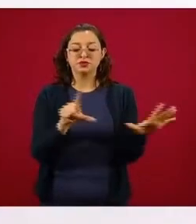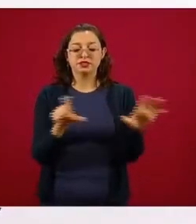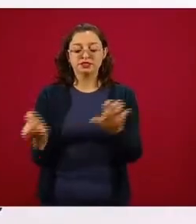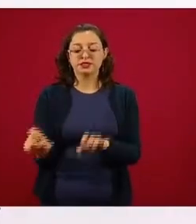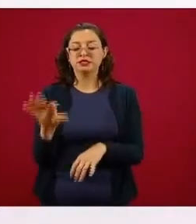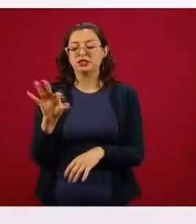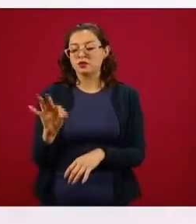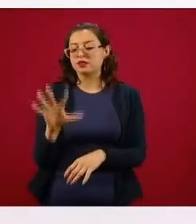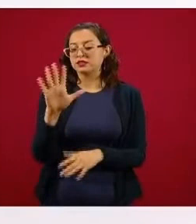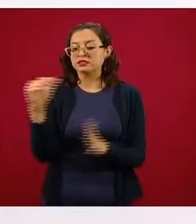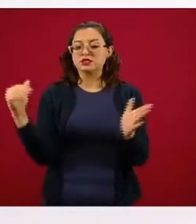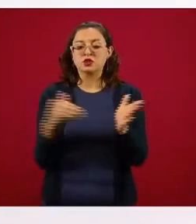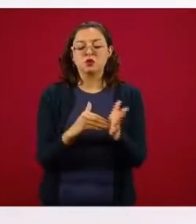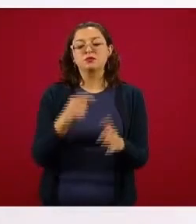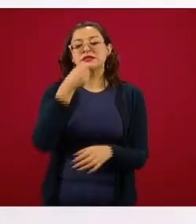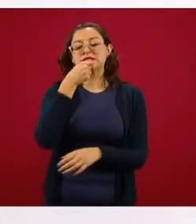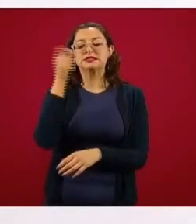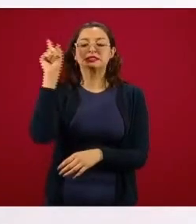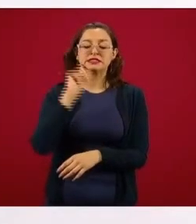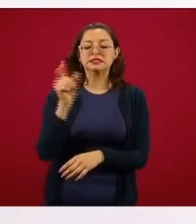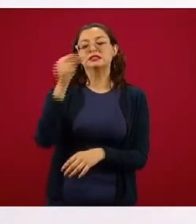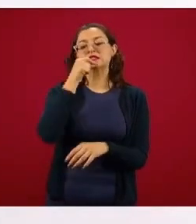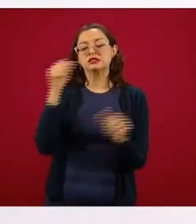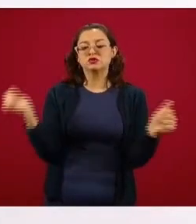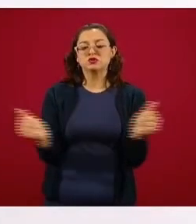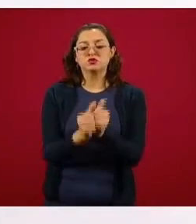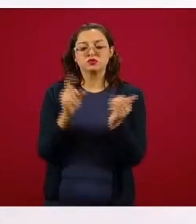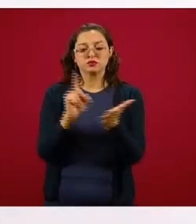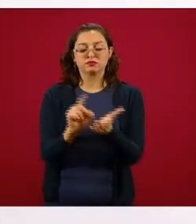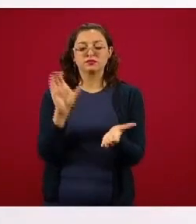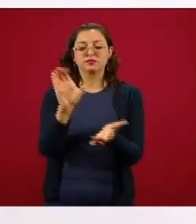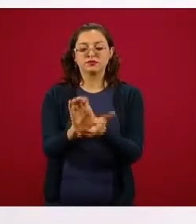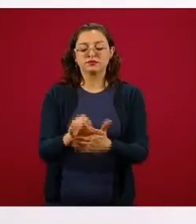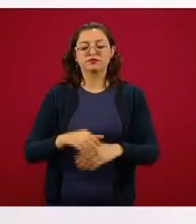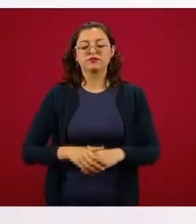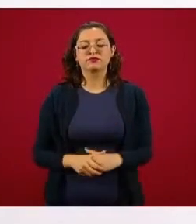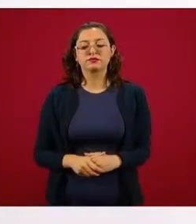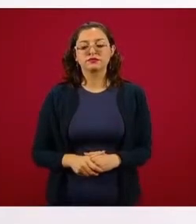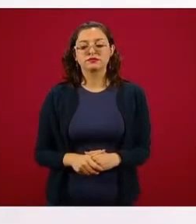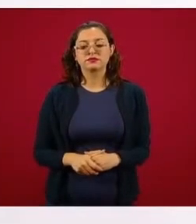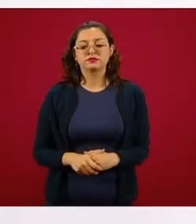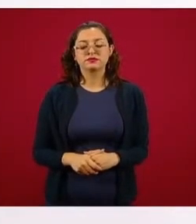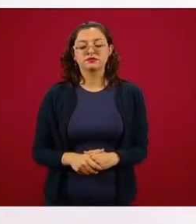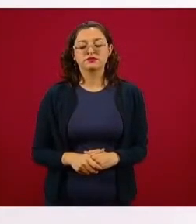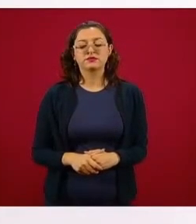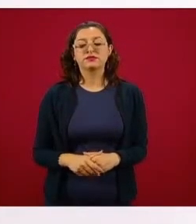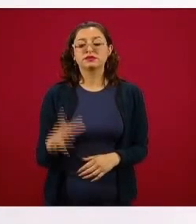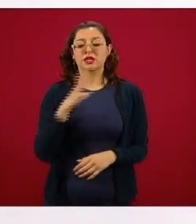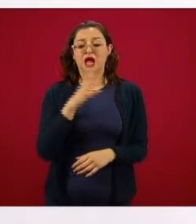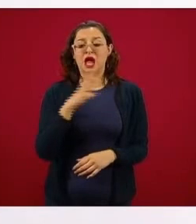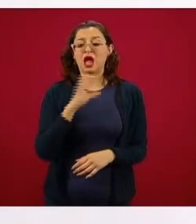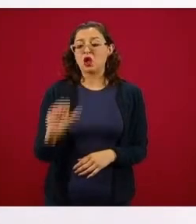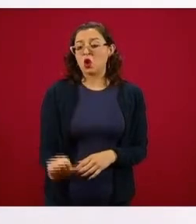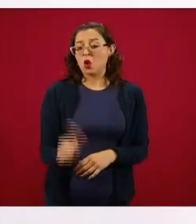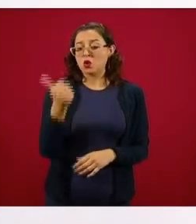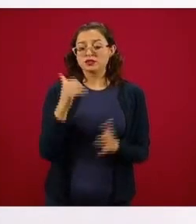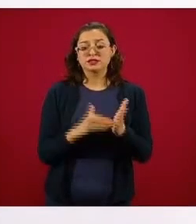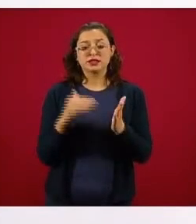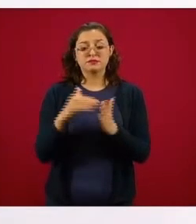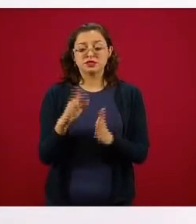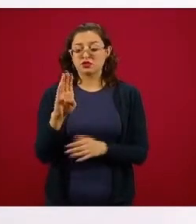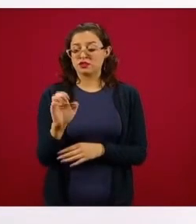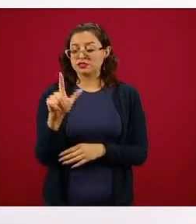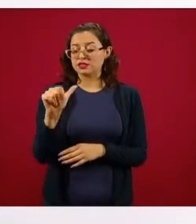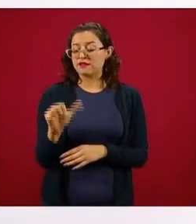745,000 niñas y niños con discapacidad. Se otorgan 11 millones de becas para